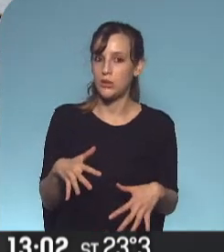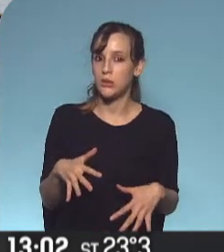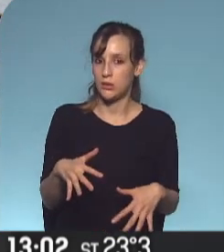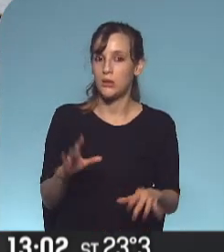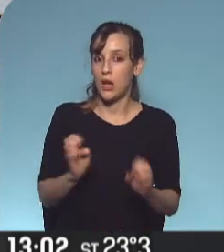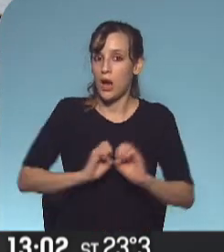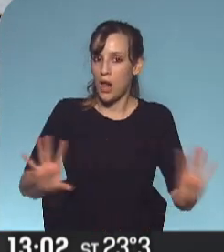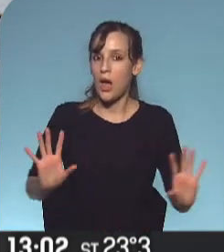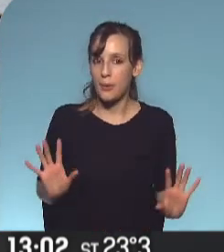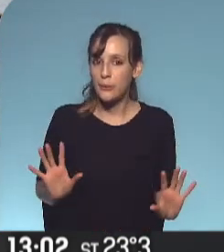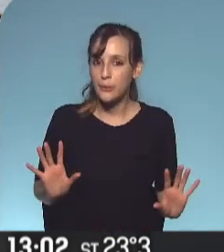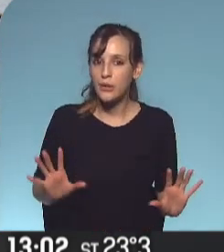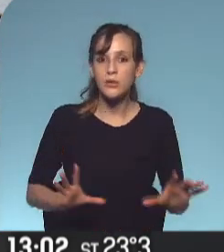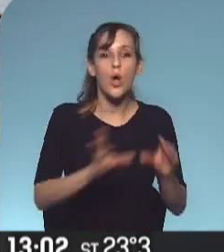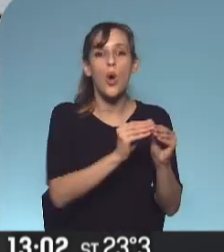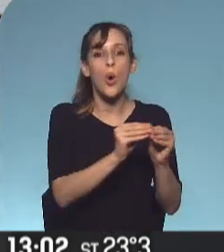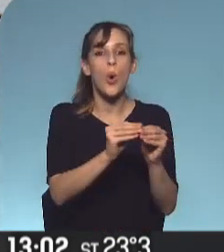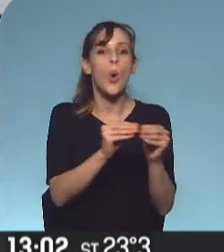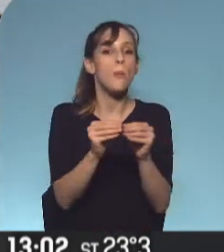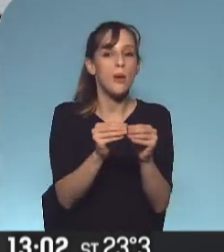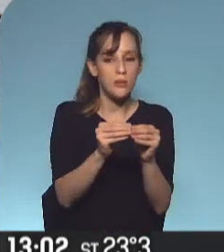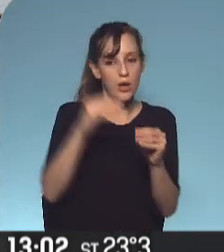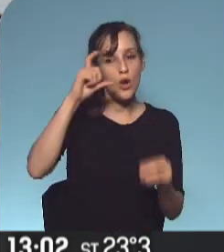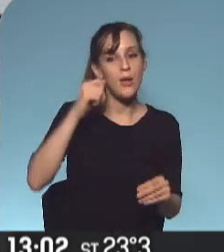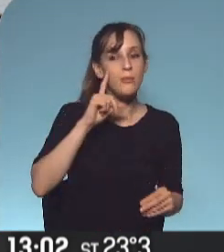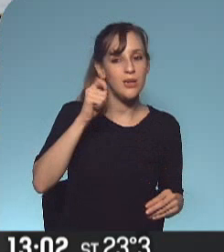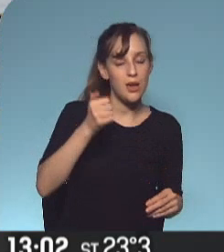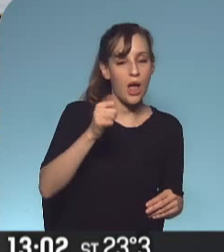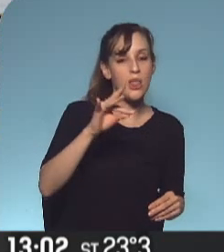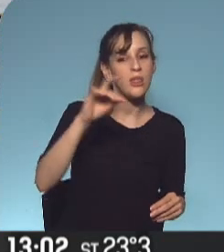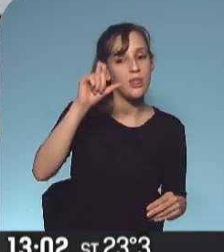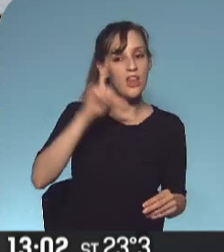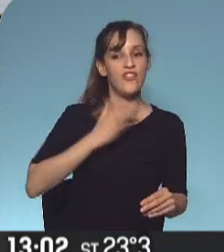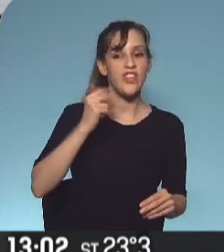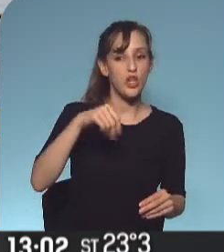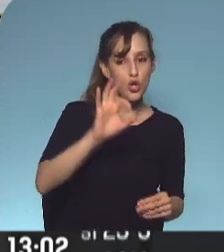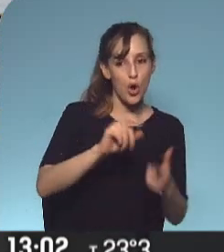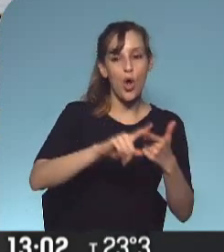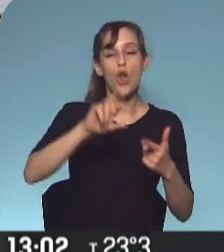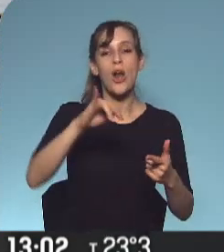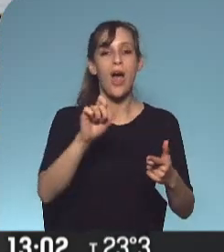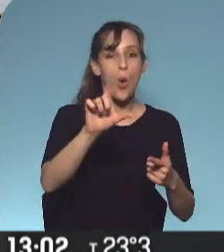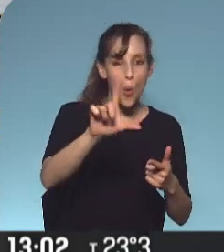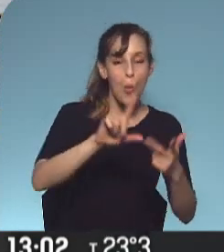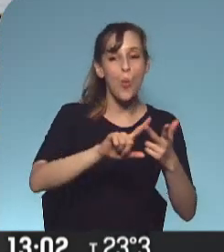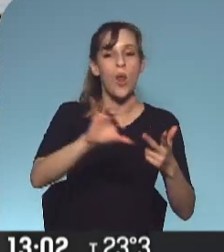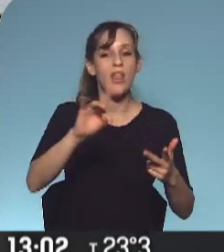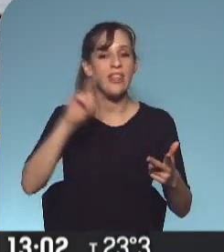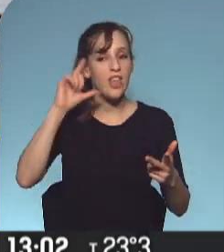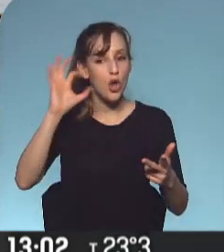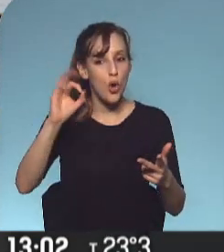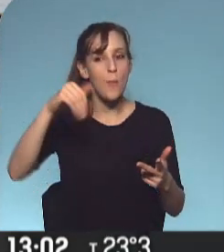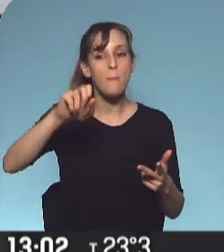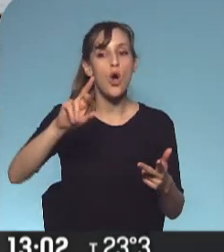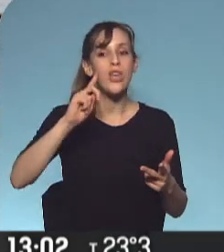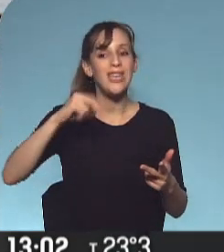de colegas como emilia delfino raúl kollmann diego morini de distintos medios